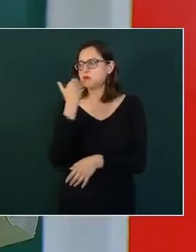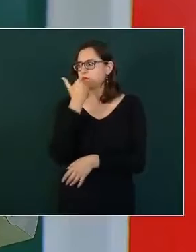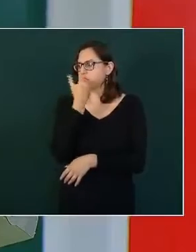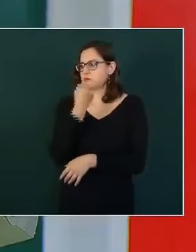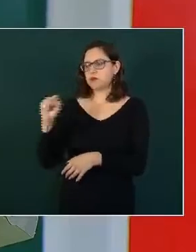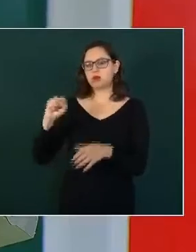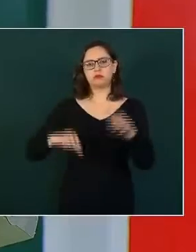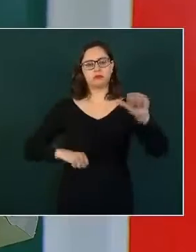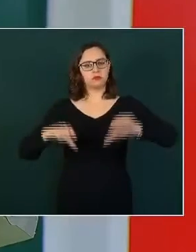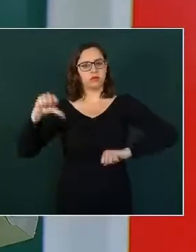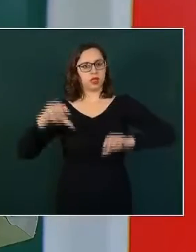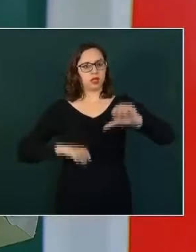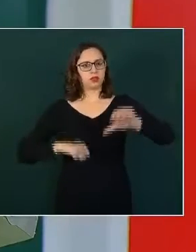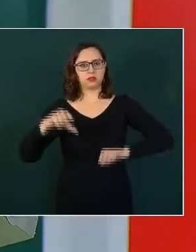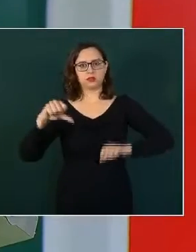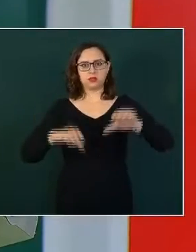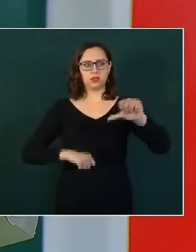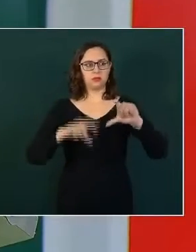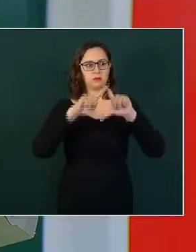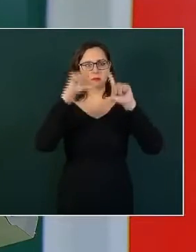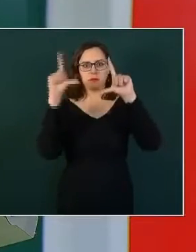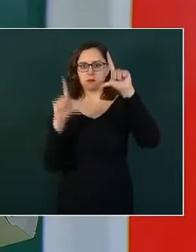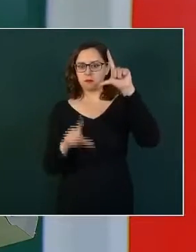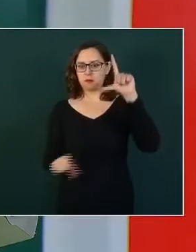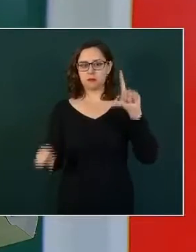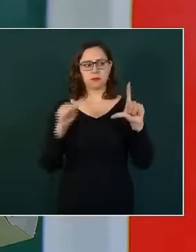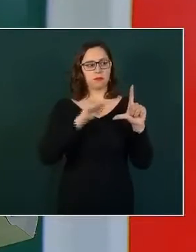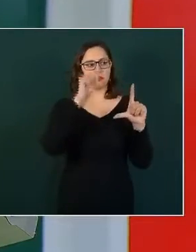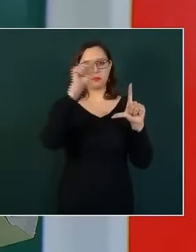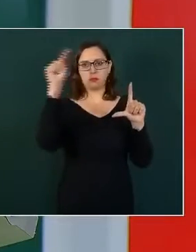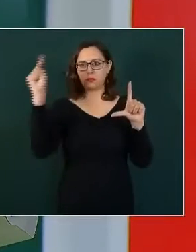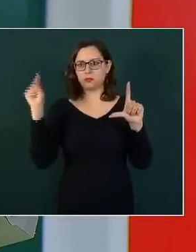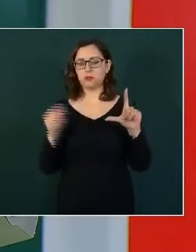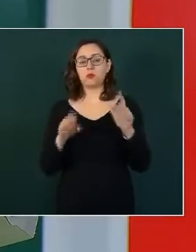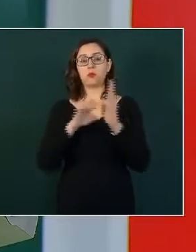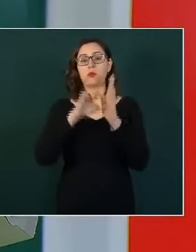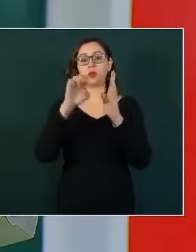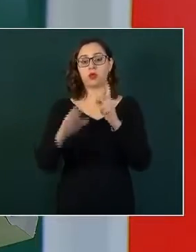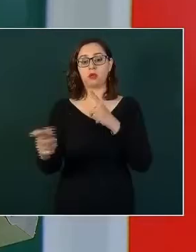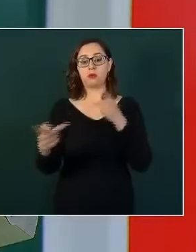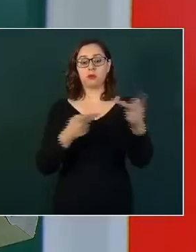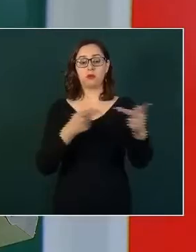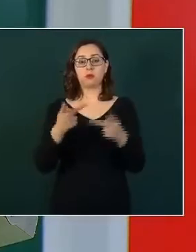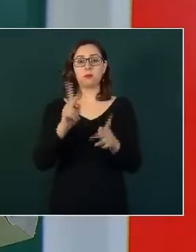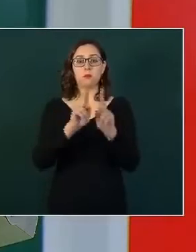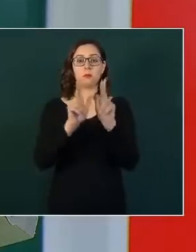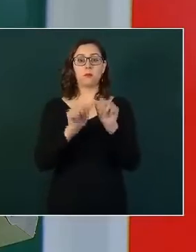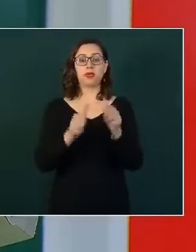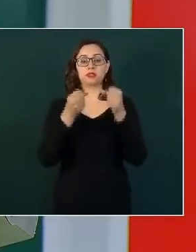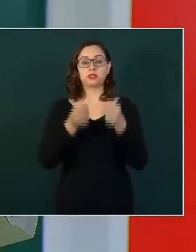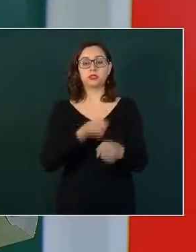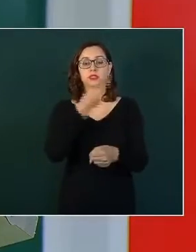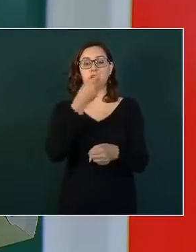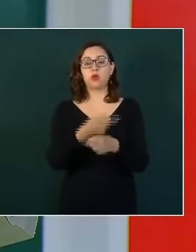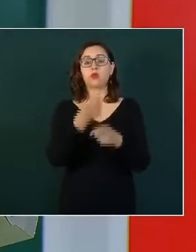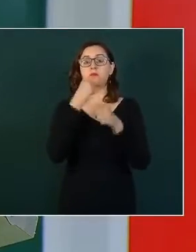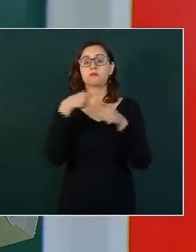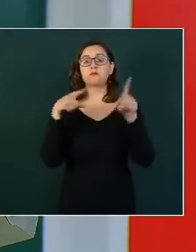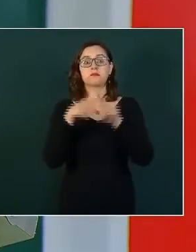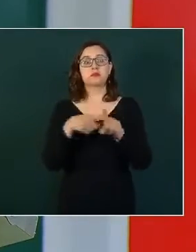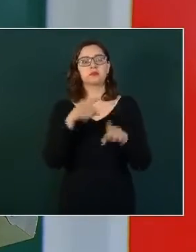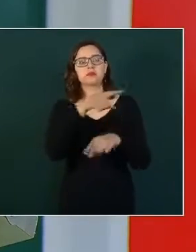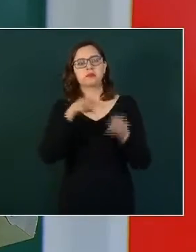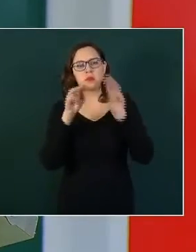actividades que se efectúan en todo el país, como la ejecución del Plan de Paz y Seguridad, acciones en contra de la delincuencia,